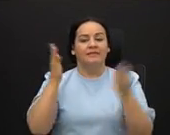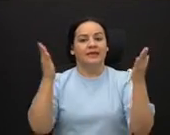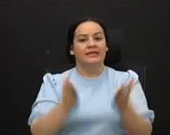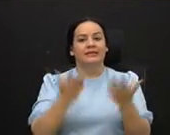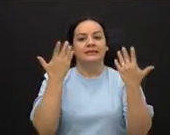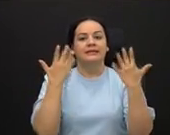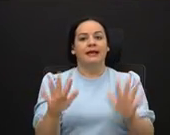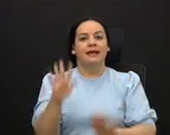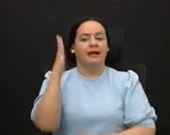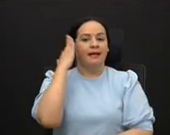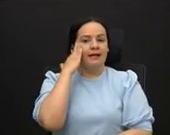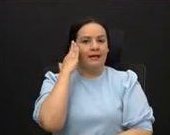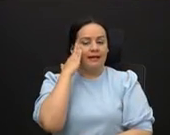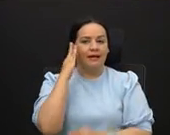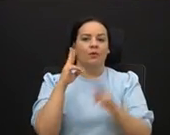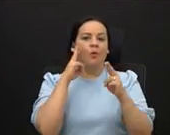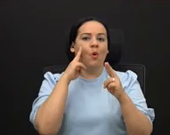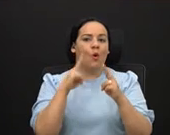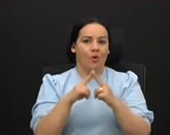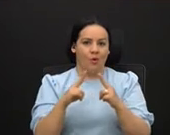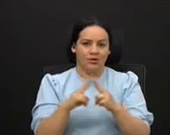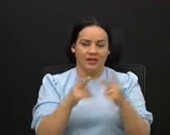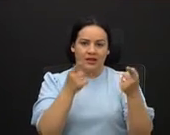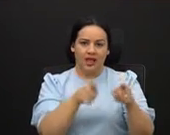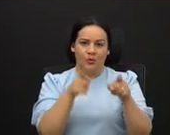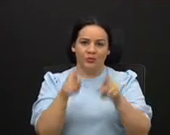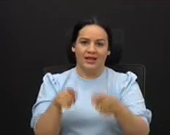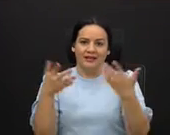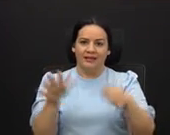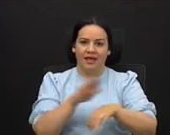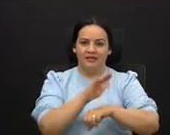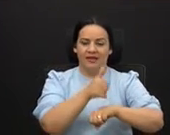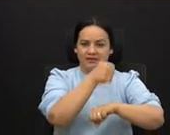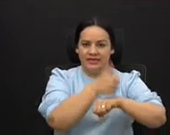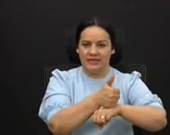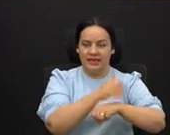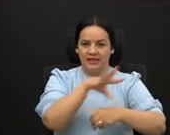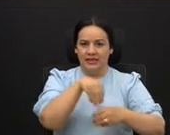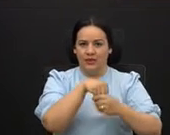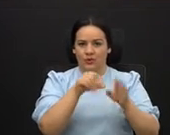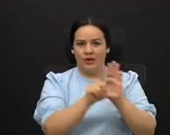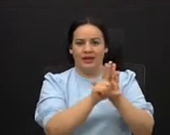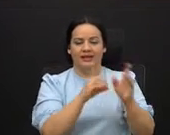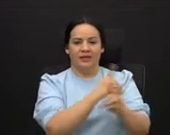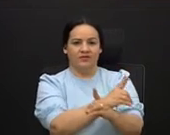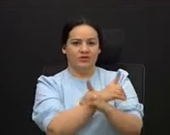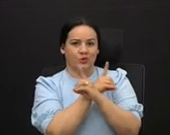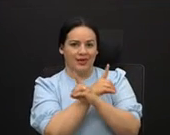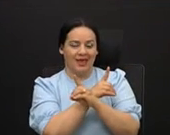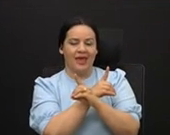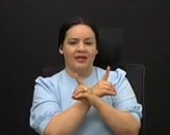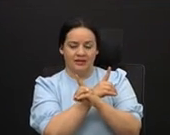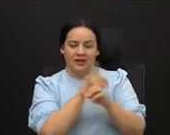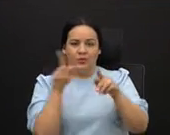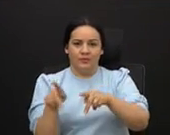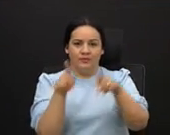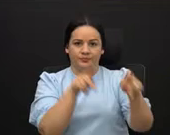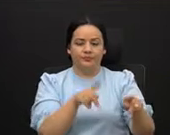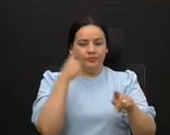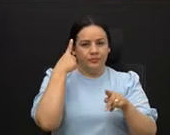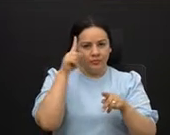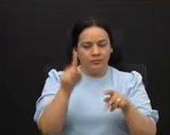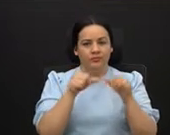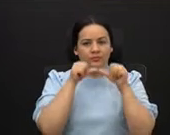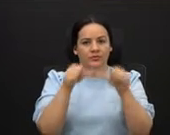lo sepan, conozcan las causales establecidas en la ley de la Defensoría de los Habitantes para